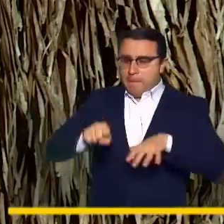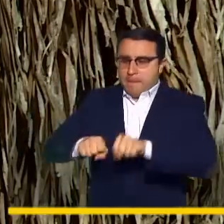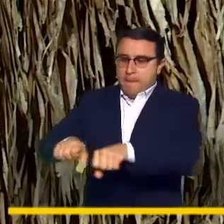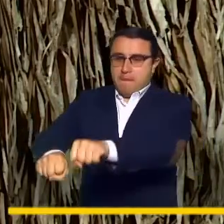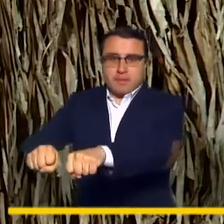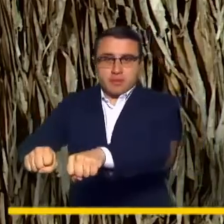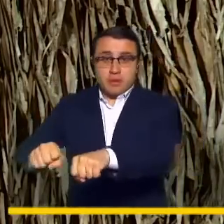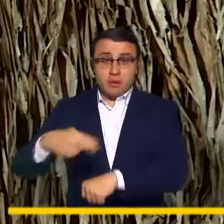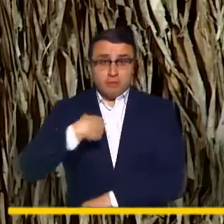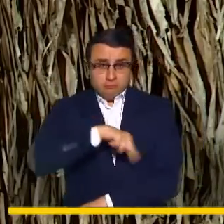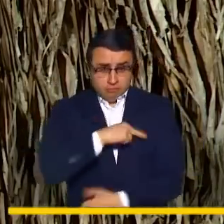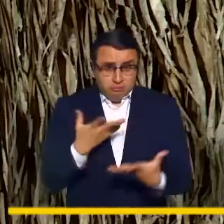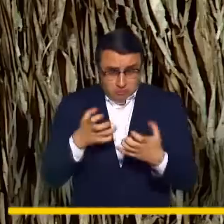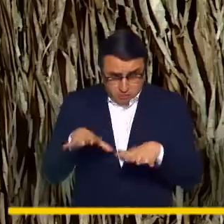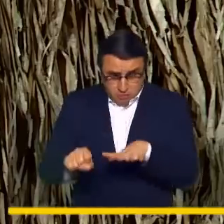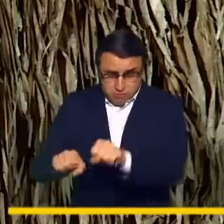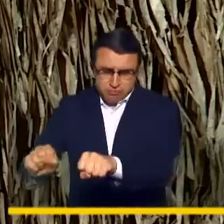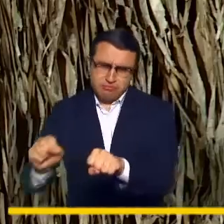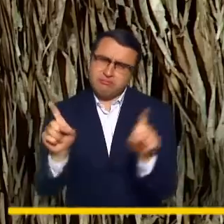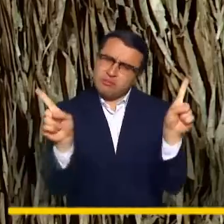Nosotros no queremos hacer eso.